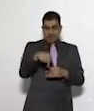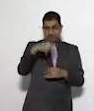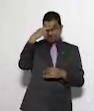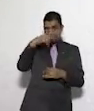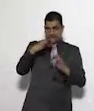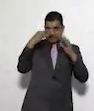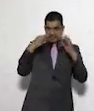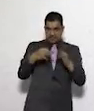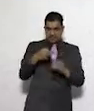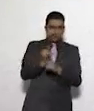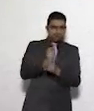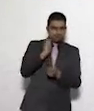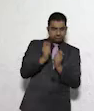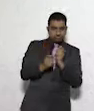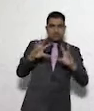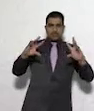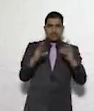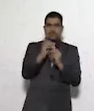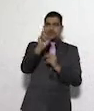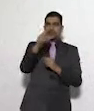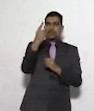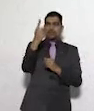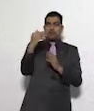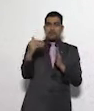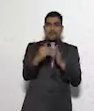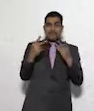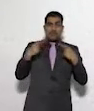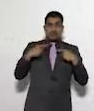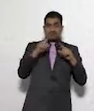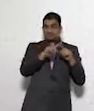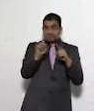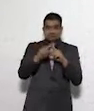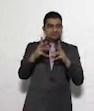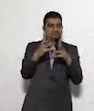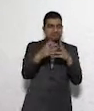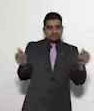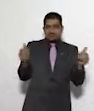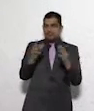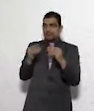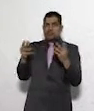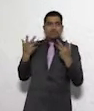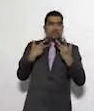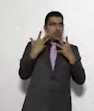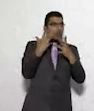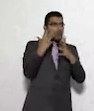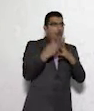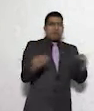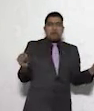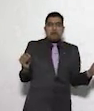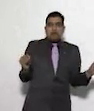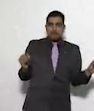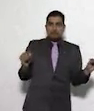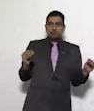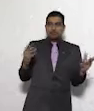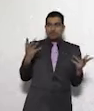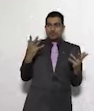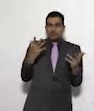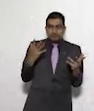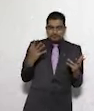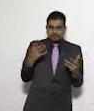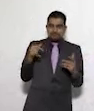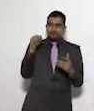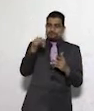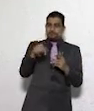México hay más de 31 mil personas desaparecidas o extraviadas, y se estima que en